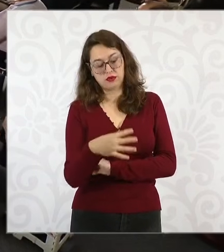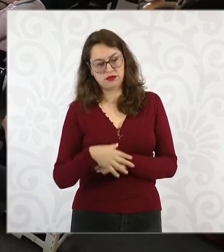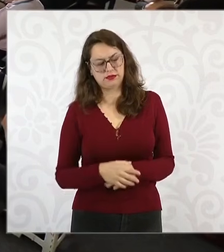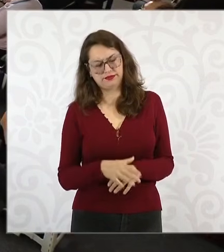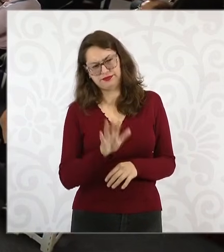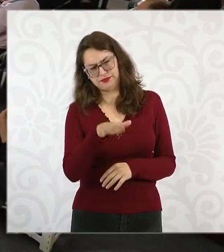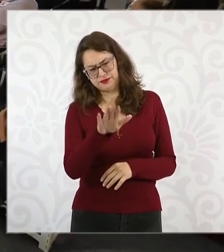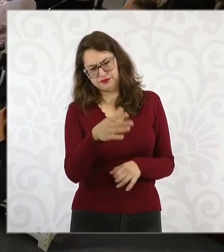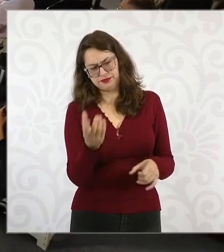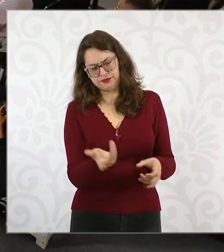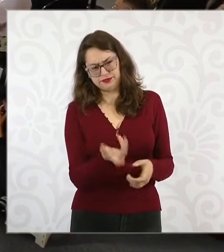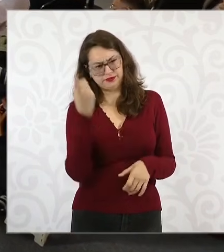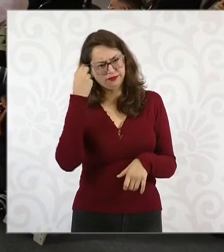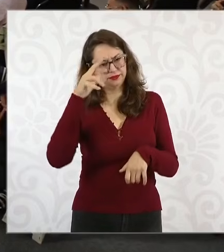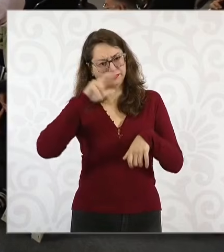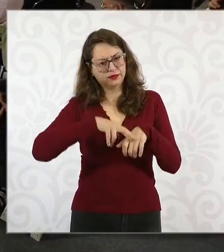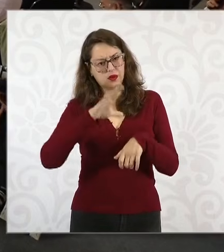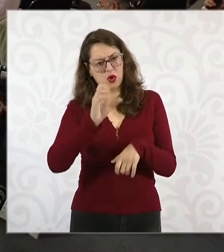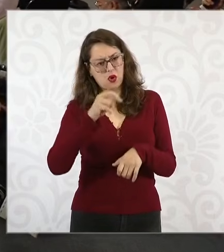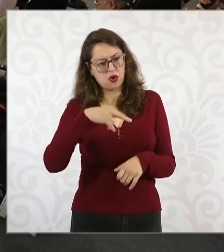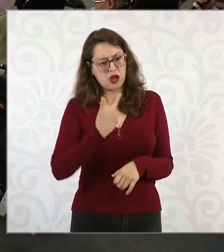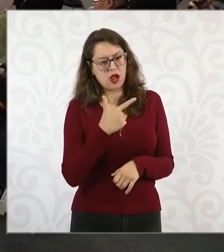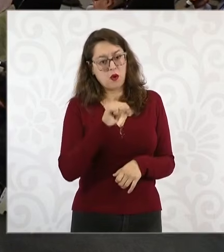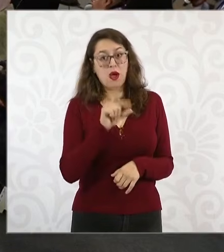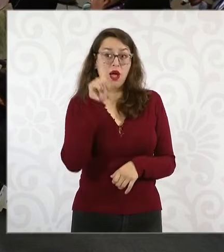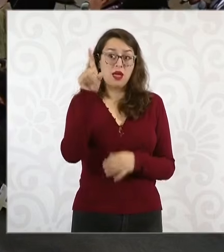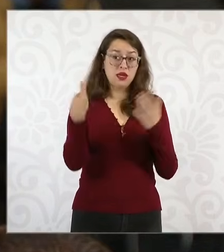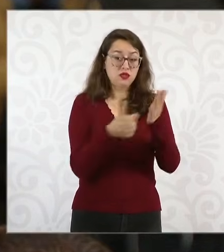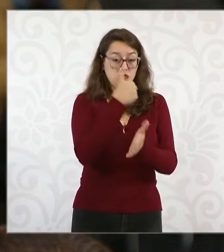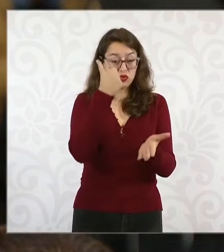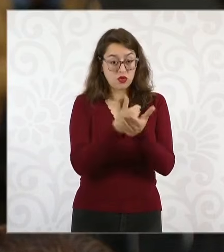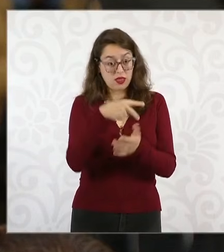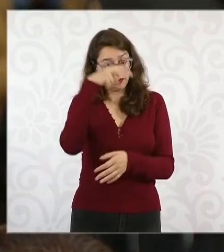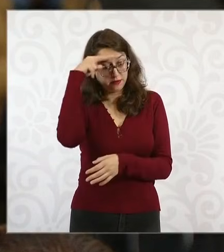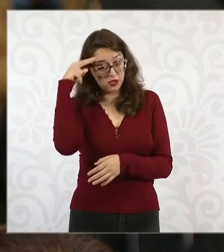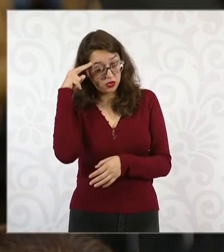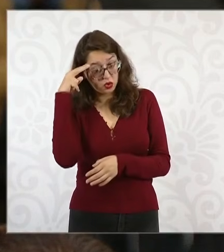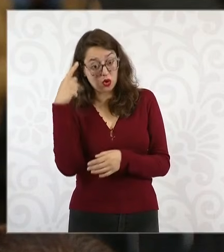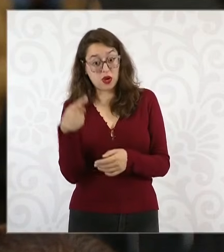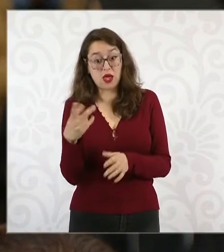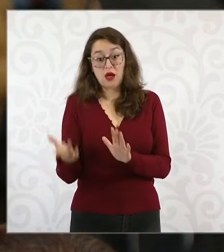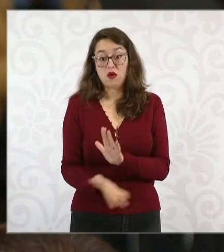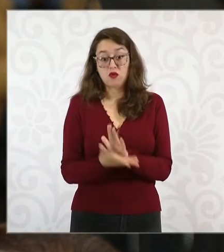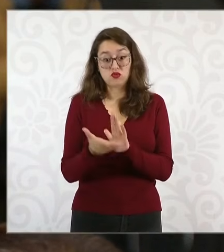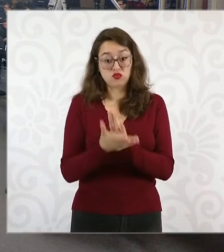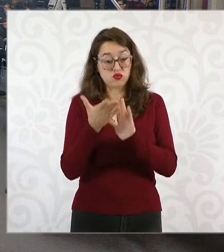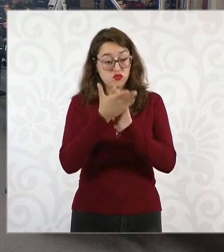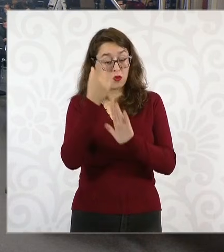del acueducto de Ciudad Victoria, si me pudiera mencionar avances y la fecha de conclusión.